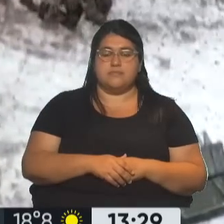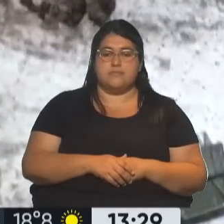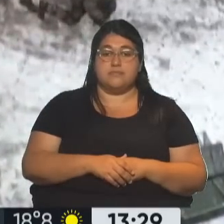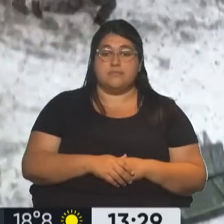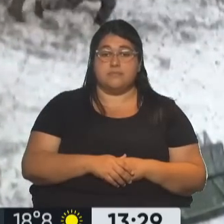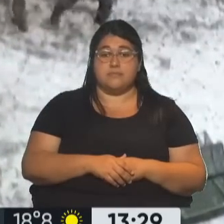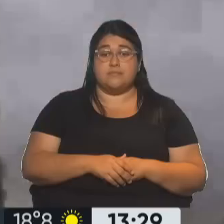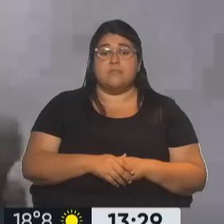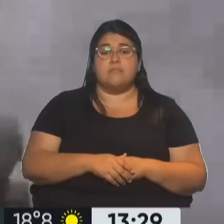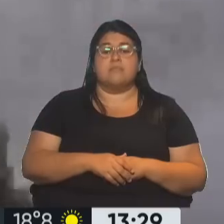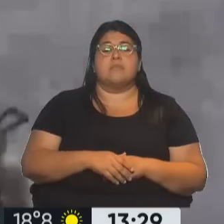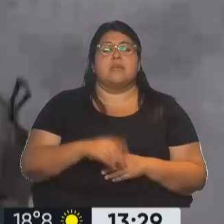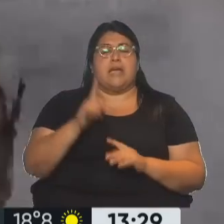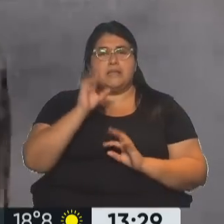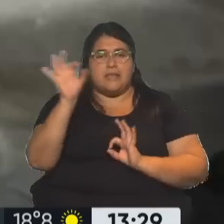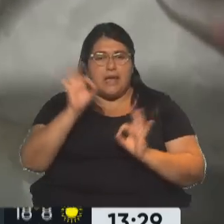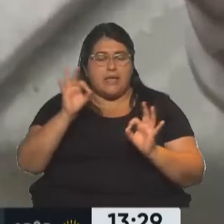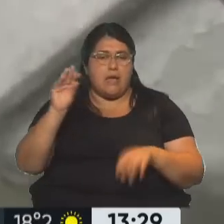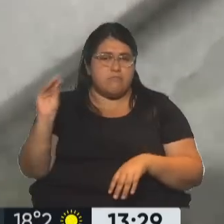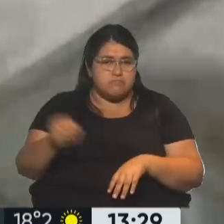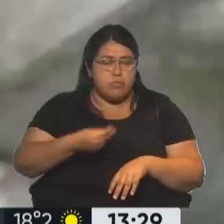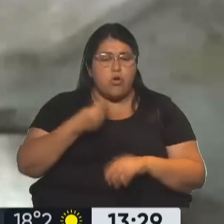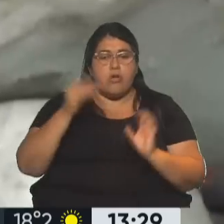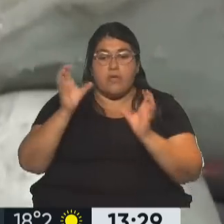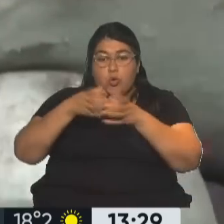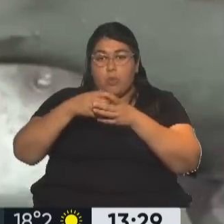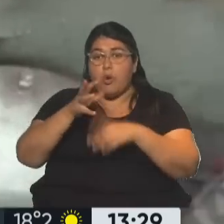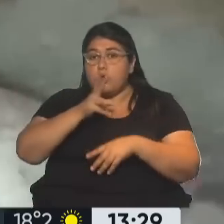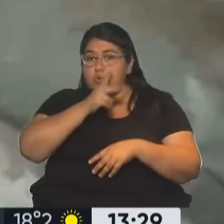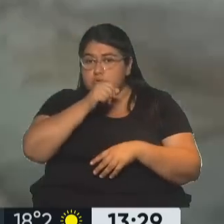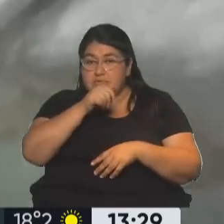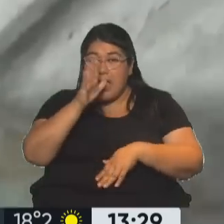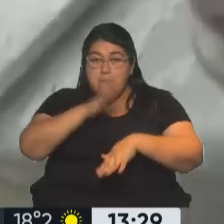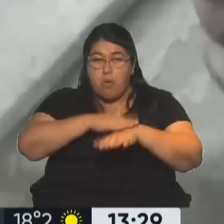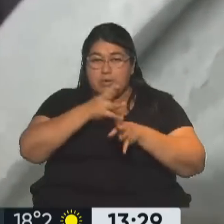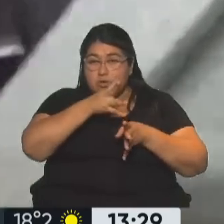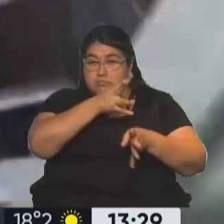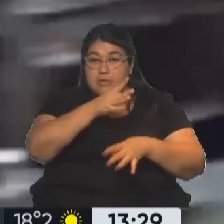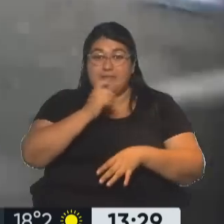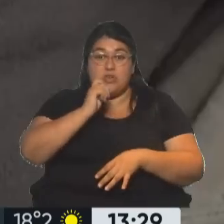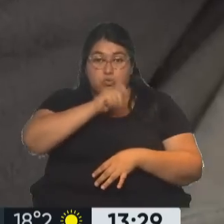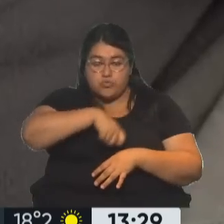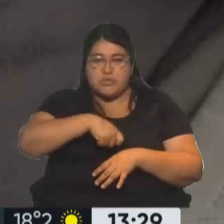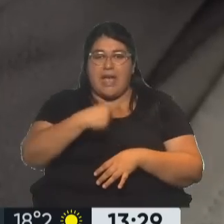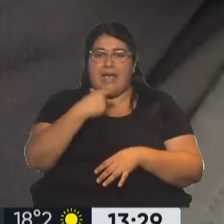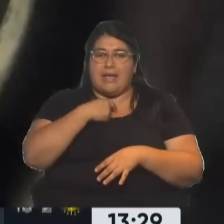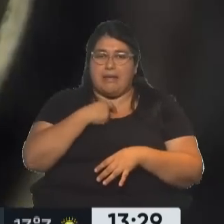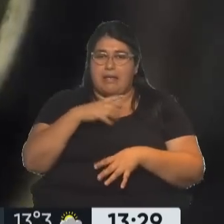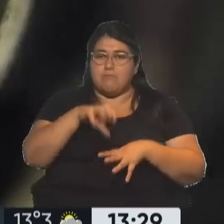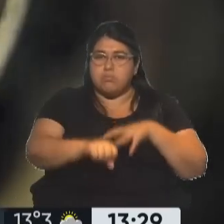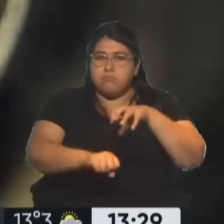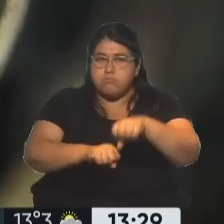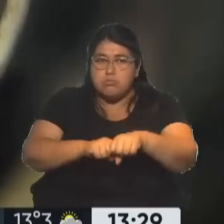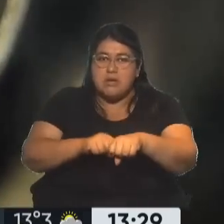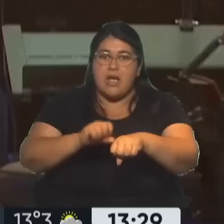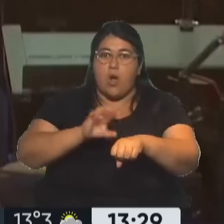Los sucesivos fracasos tácticos y estratégicos de las Fuerzas Armadas rusas en el campo de batalla ucraniano en su intento por tomar y controlar las 4